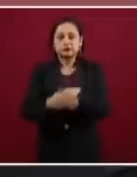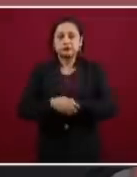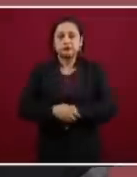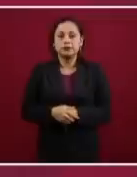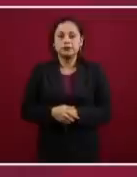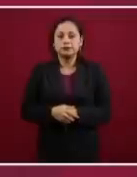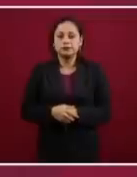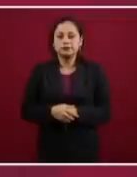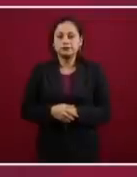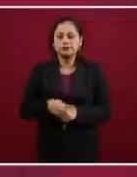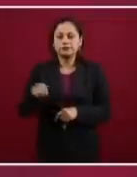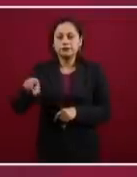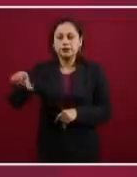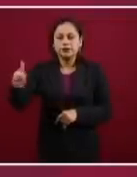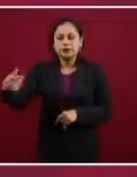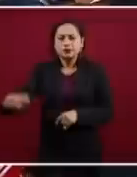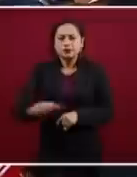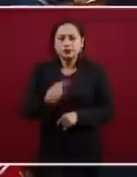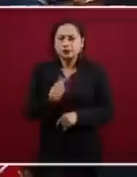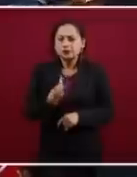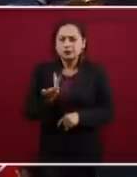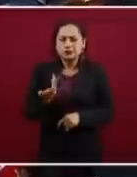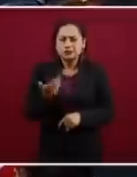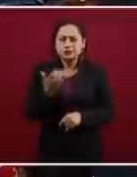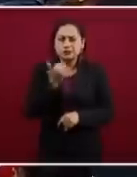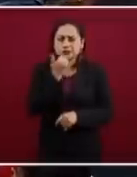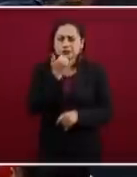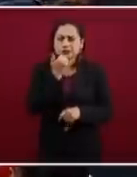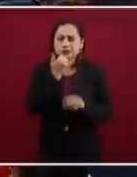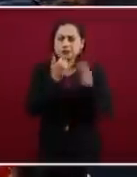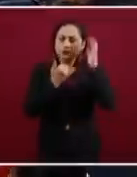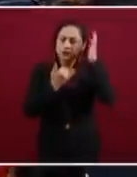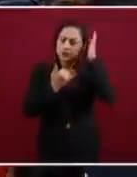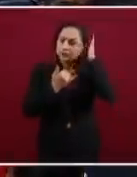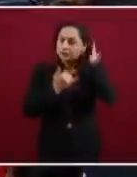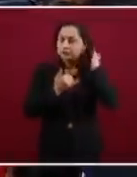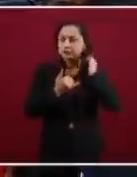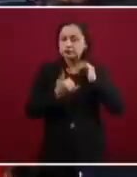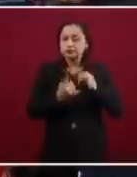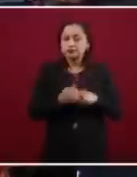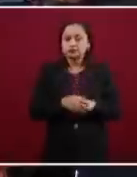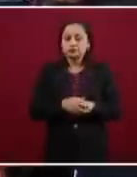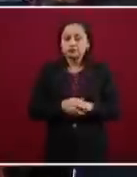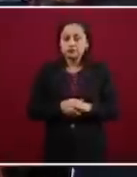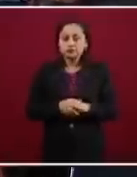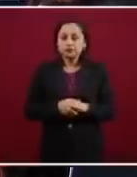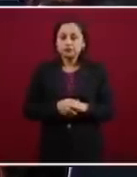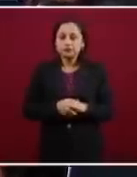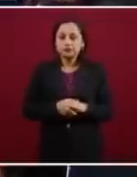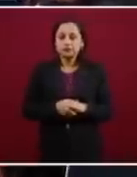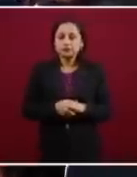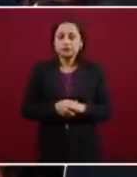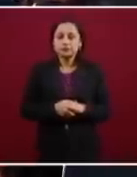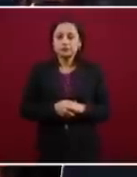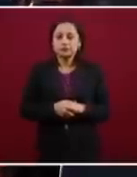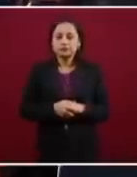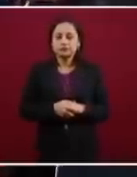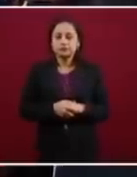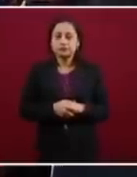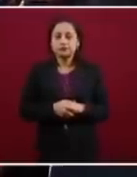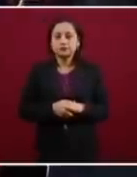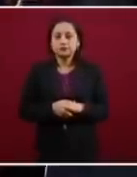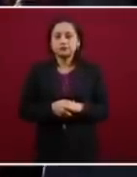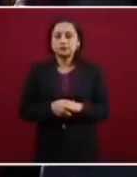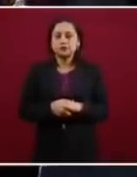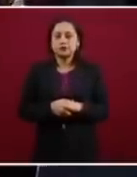qué otra cosa me preguntaste es e bueno hay algo que